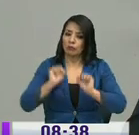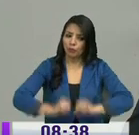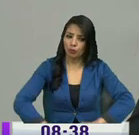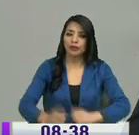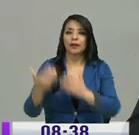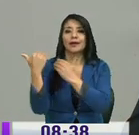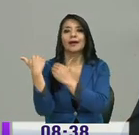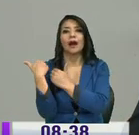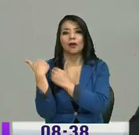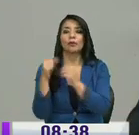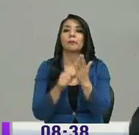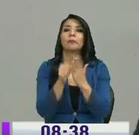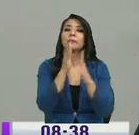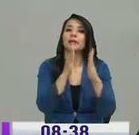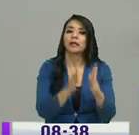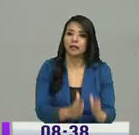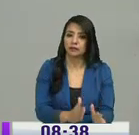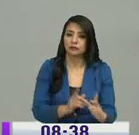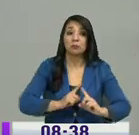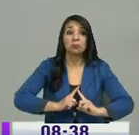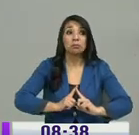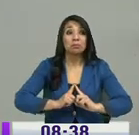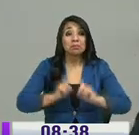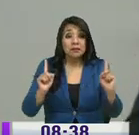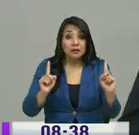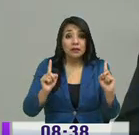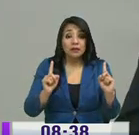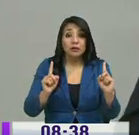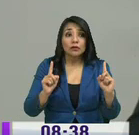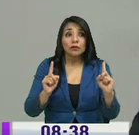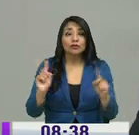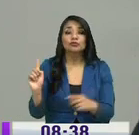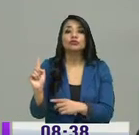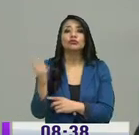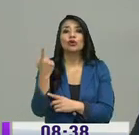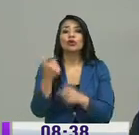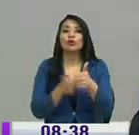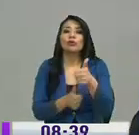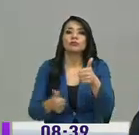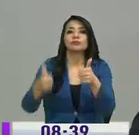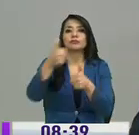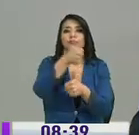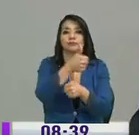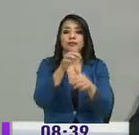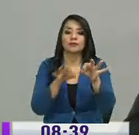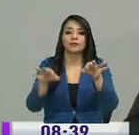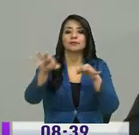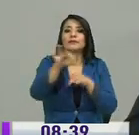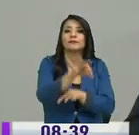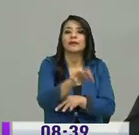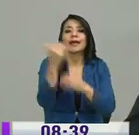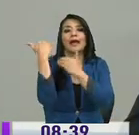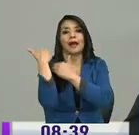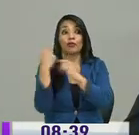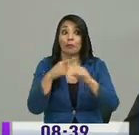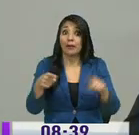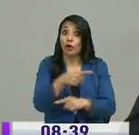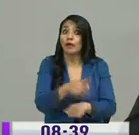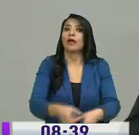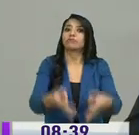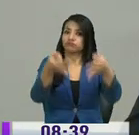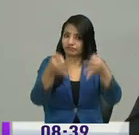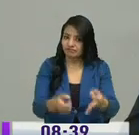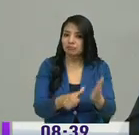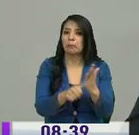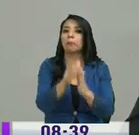un cargo de ministro de Estado exclusivamente en calidad de subrogante o encargado. Su designación definitiva